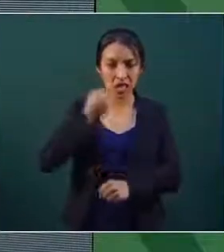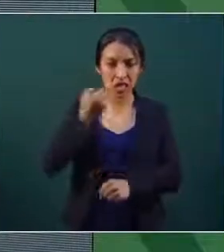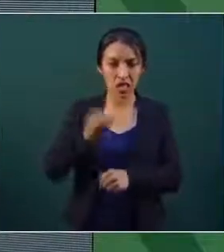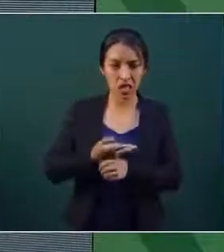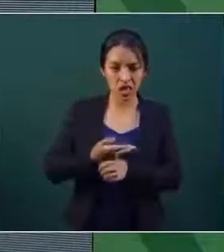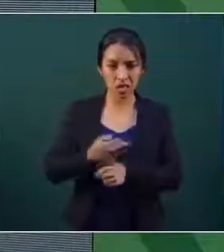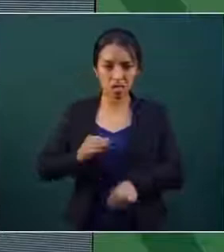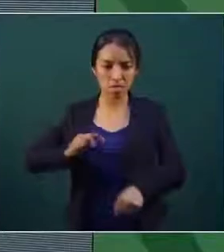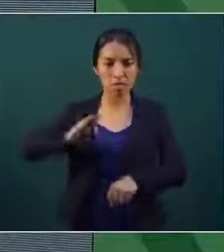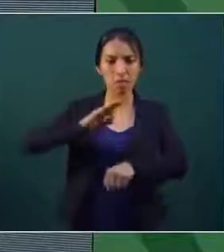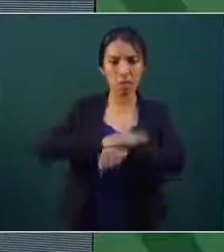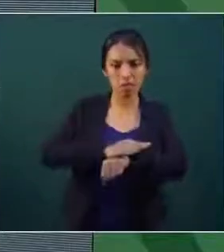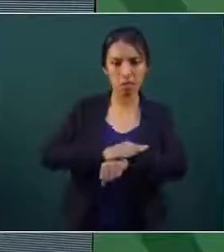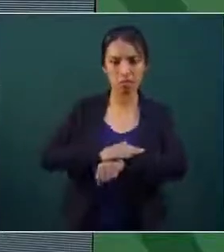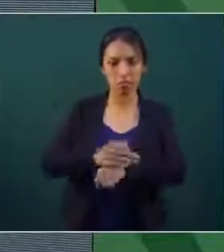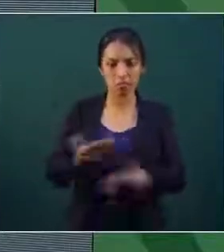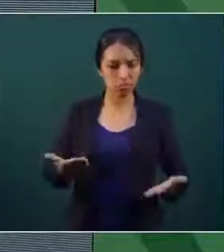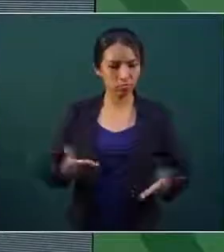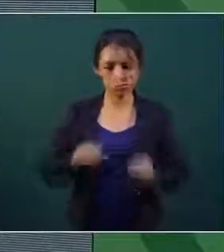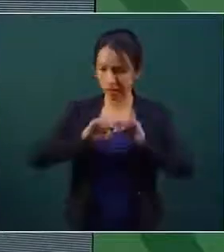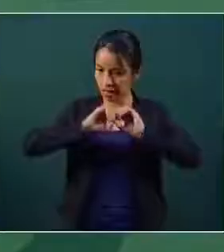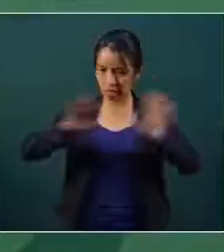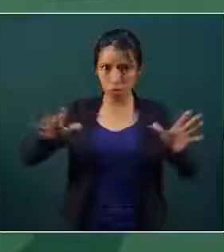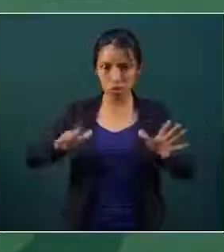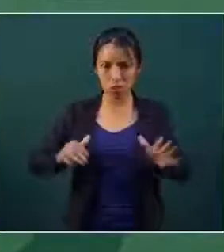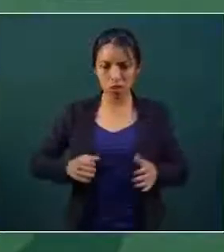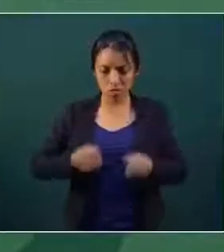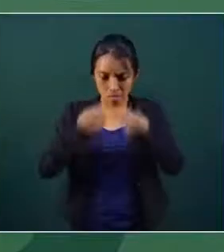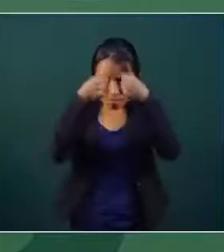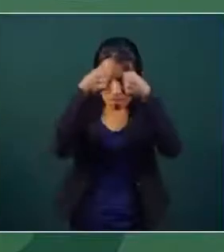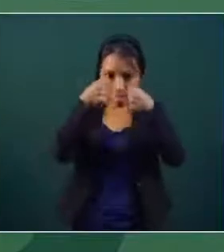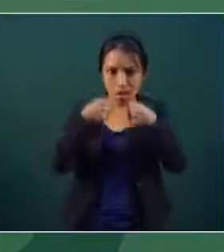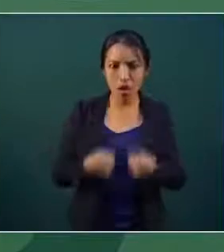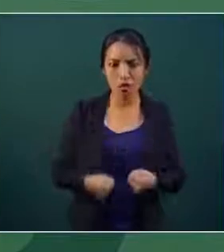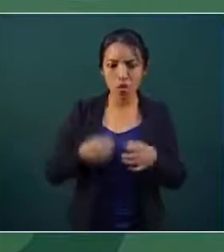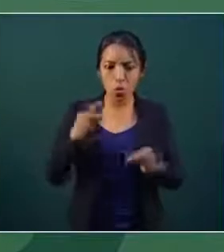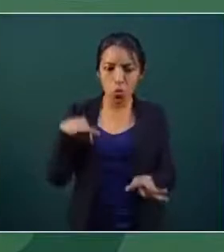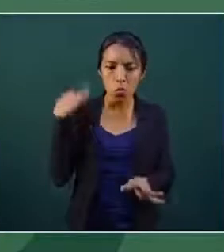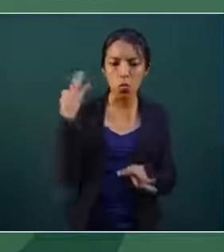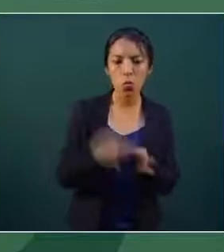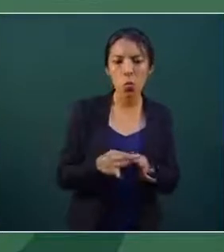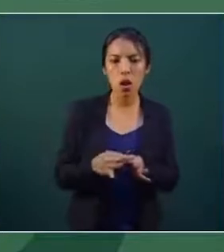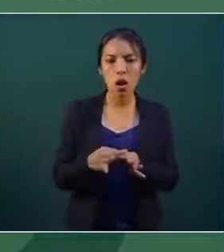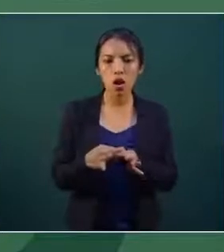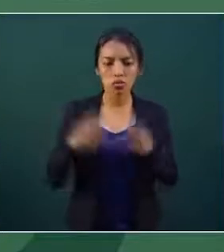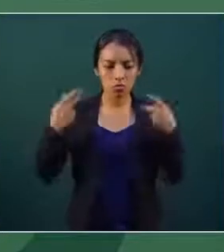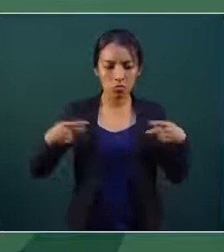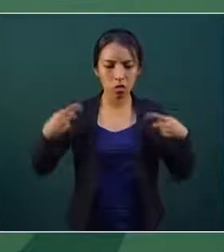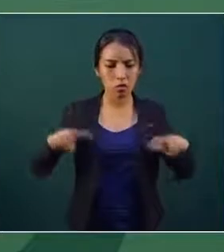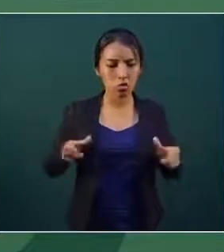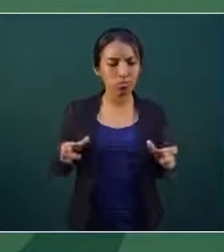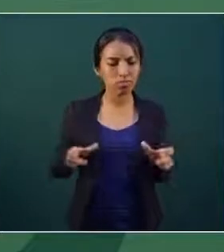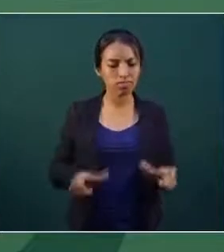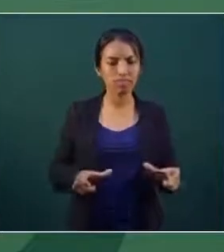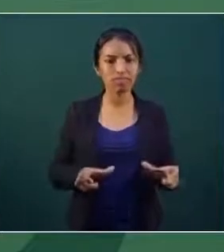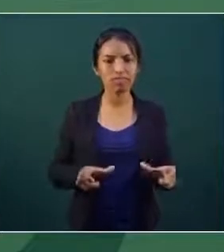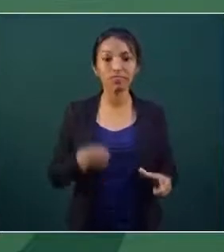para que se garantice la seguridad de la gente. Es todo un desafío, es un